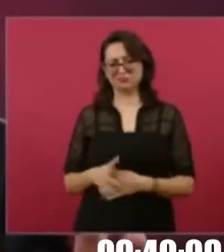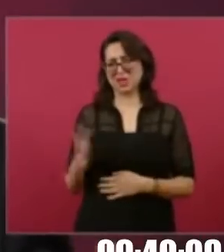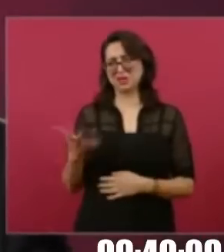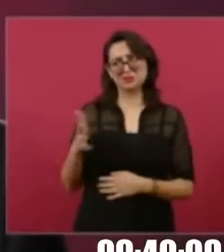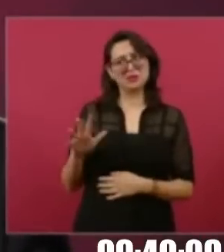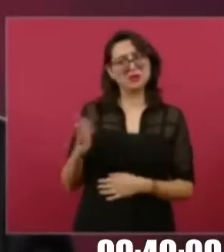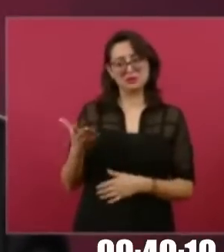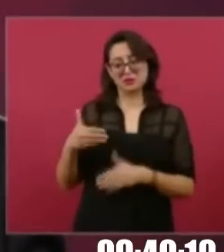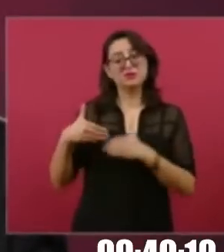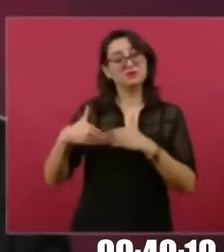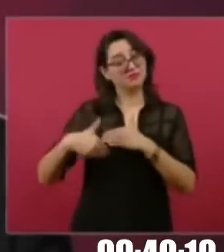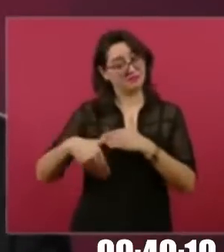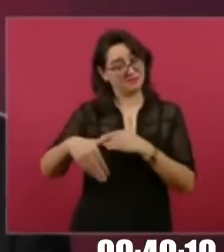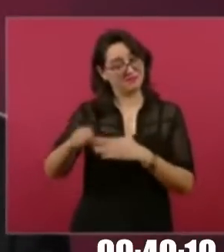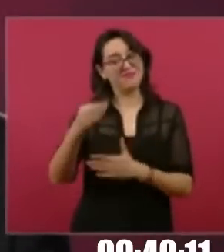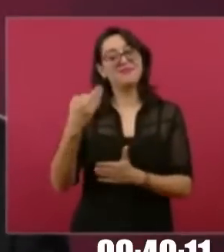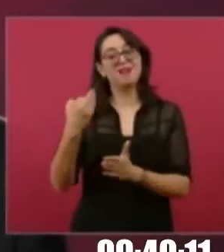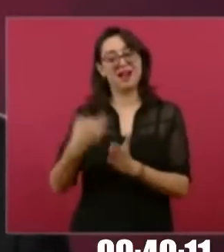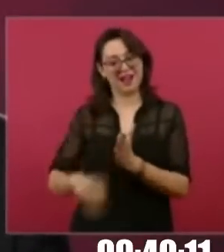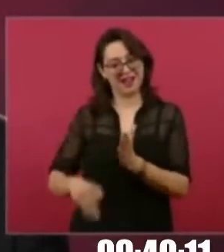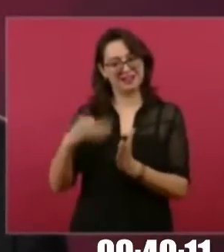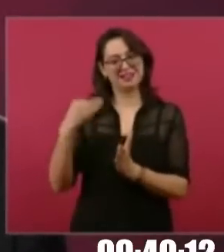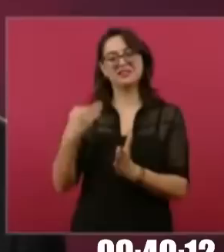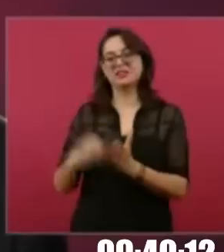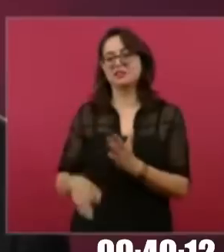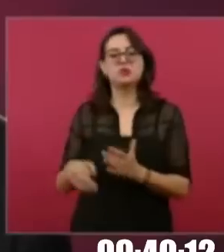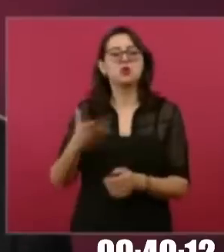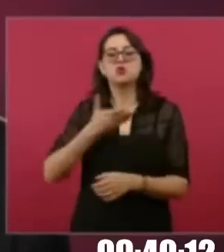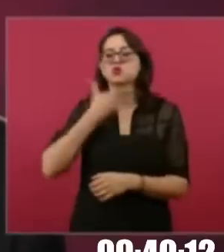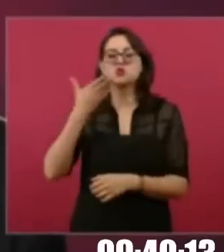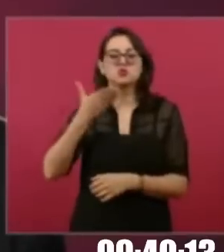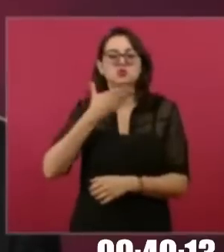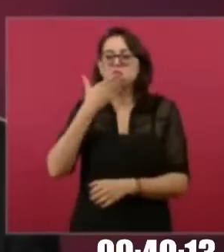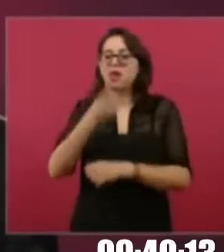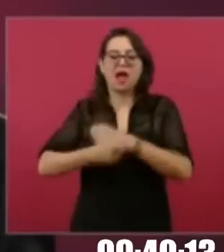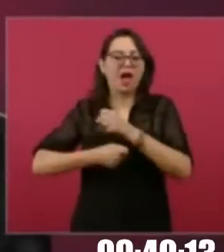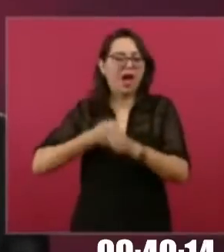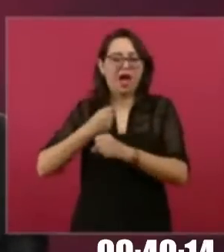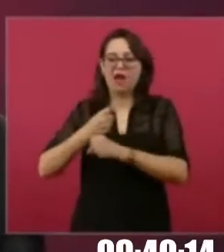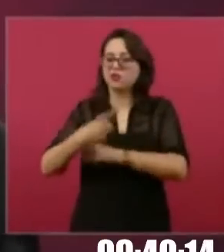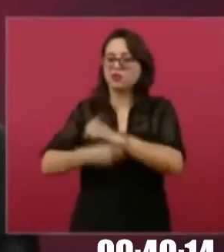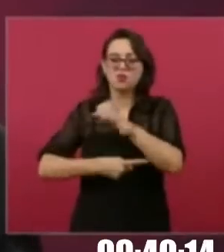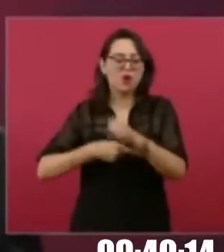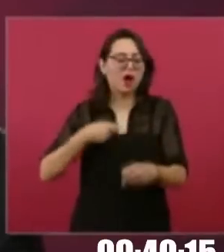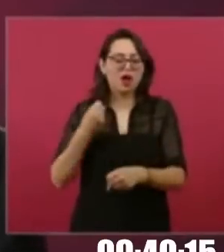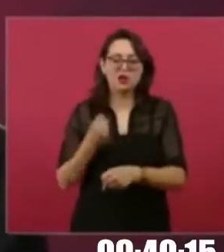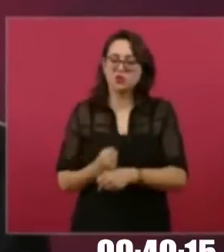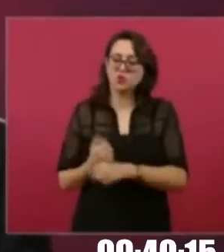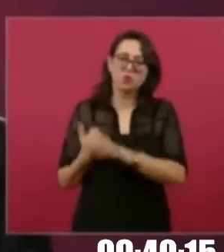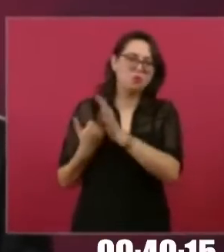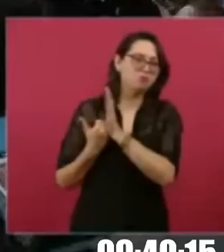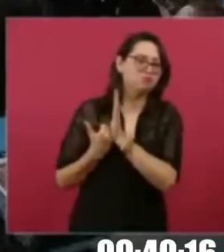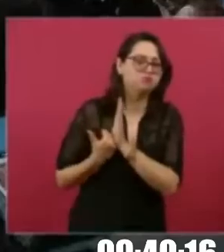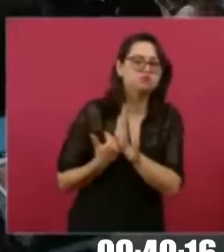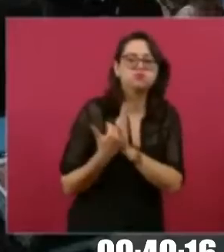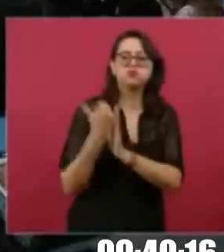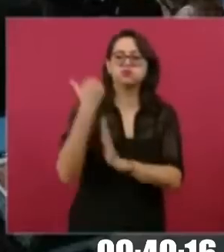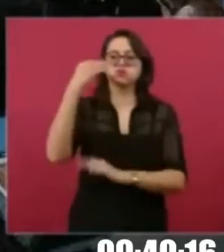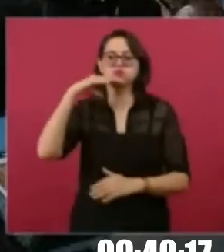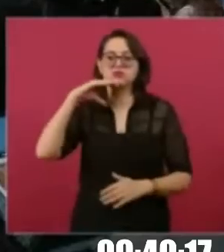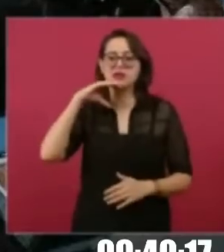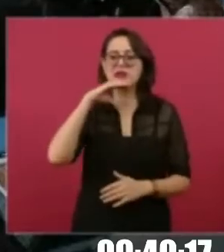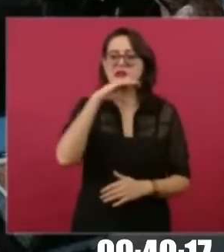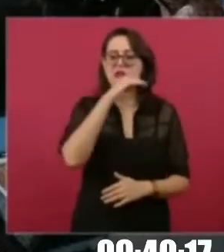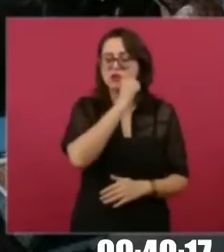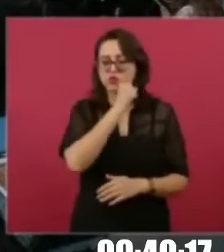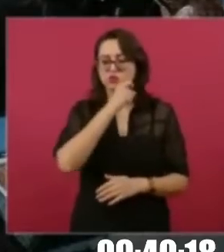tanto Federal Estatal municipales estamos coordinados para cualquier eventualidad sin